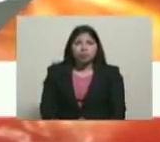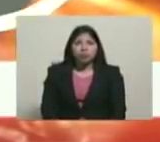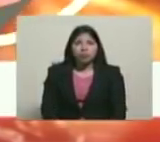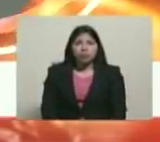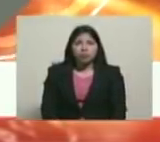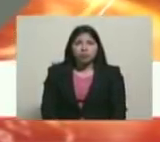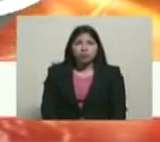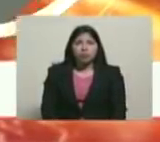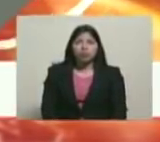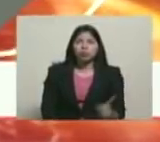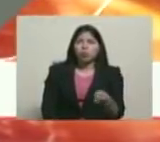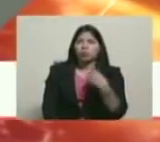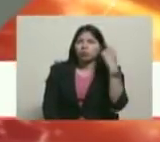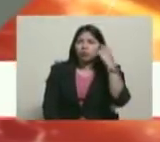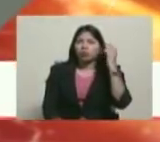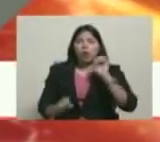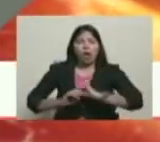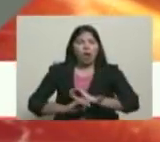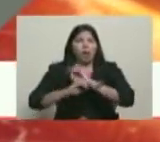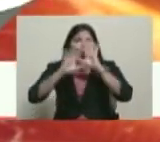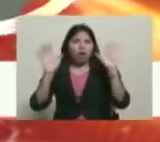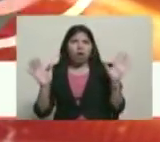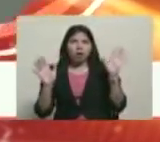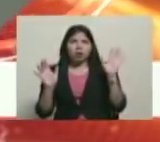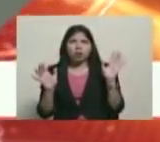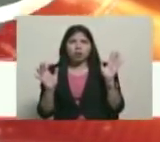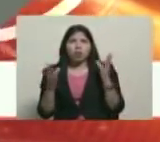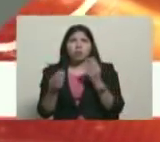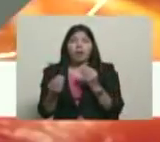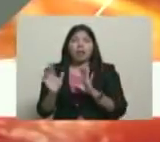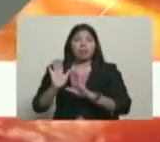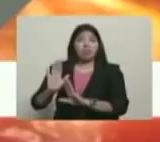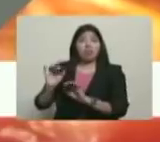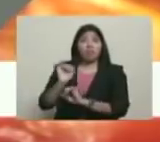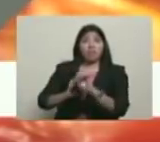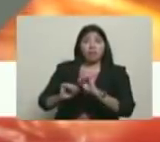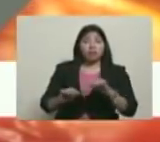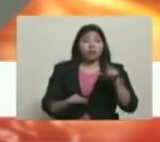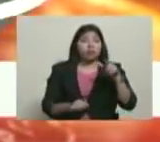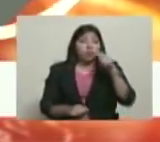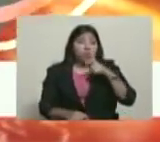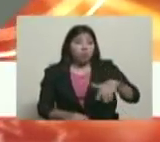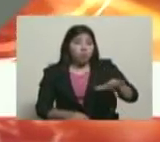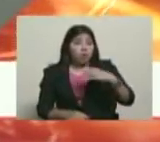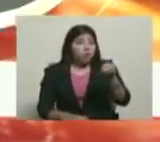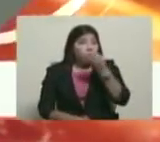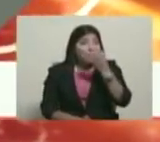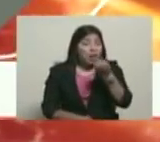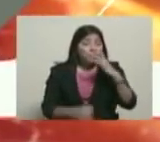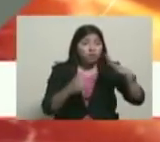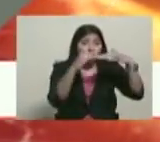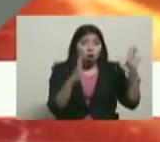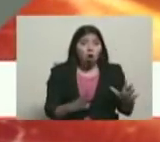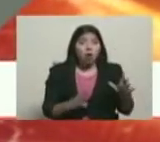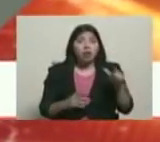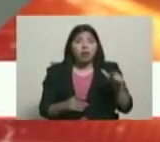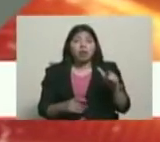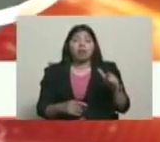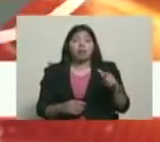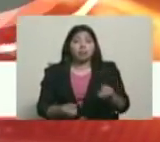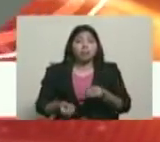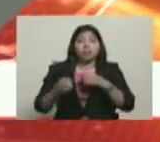ya reuniendo al pueblo para nosotros defender el Palacio del Pueblo, el Palacio que Hugo Chávez le entregó al pueblo en revolución.